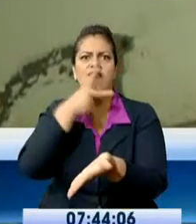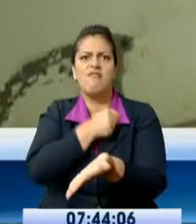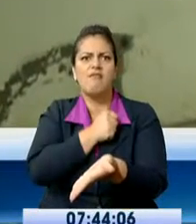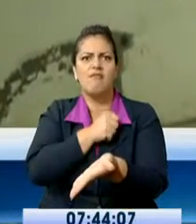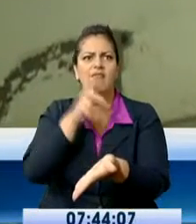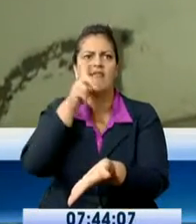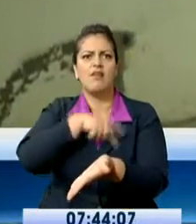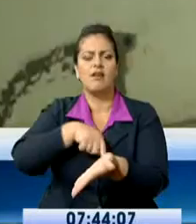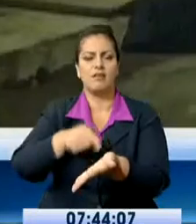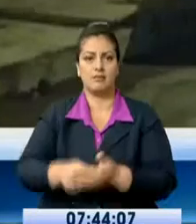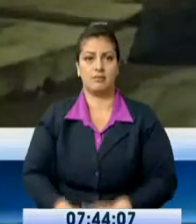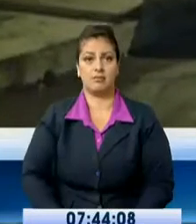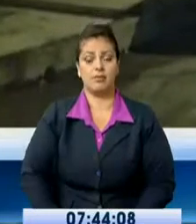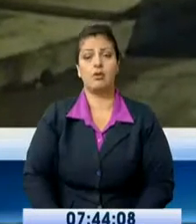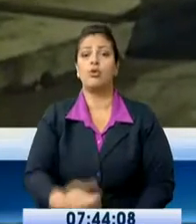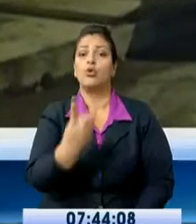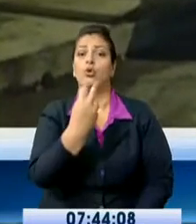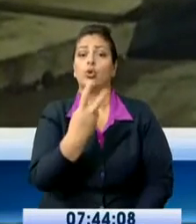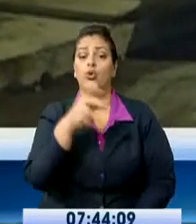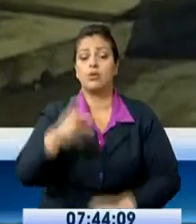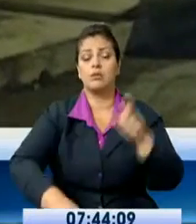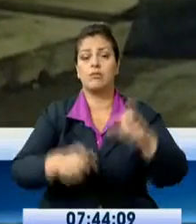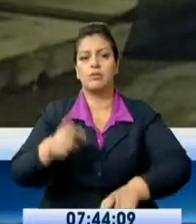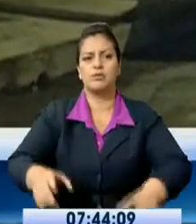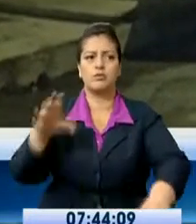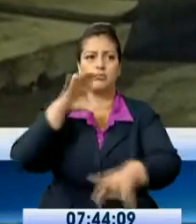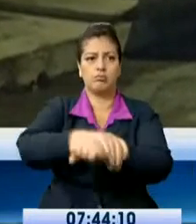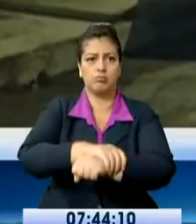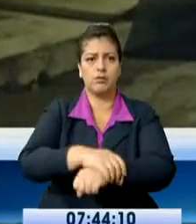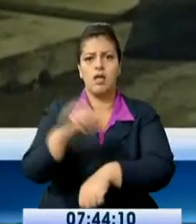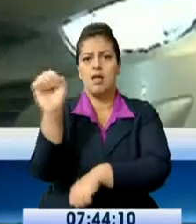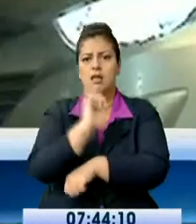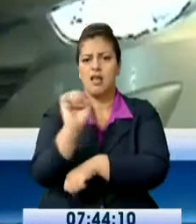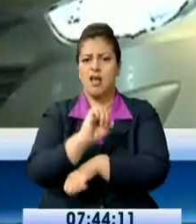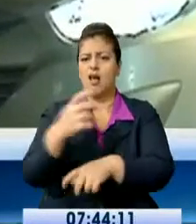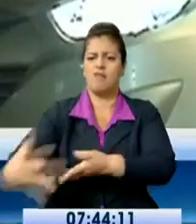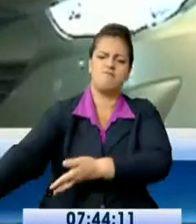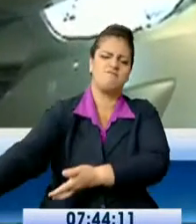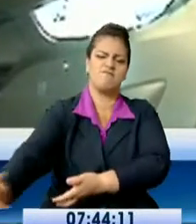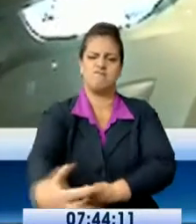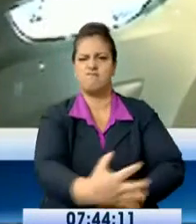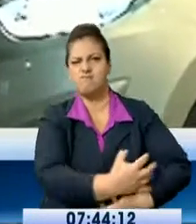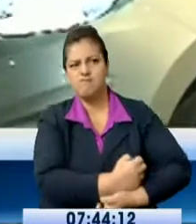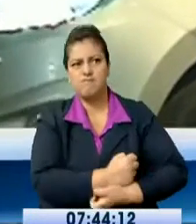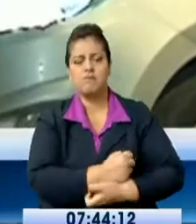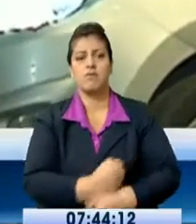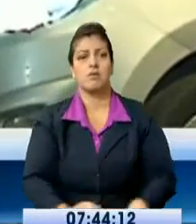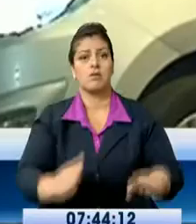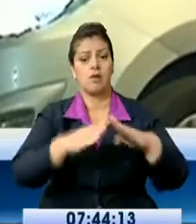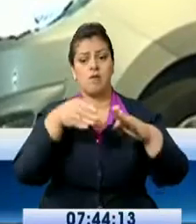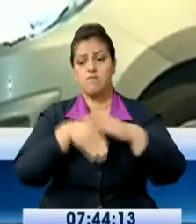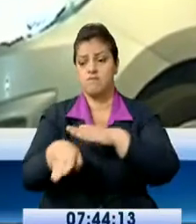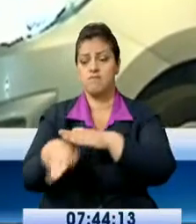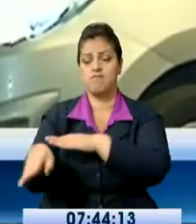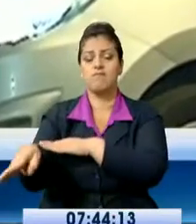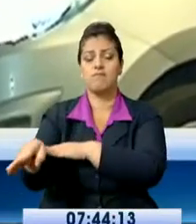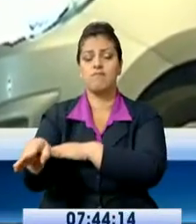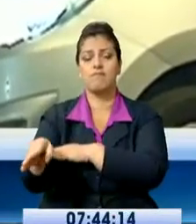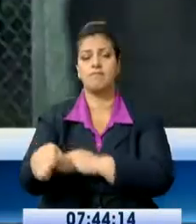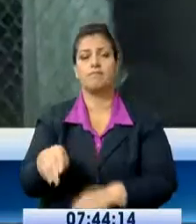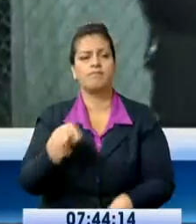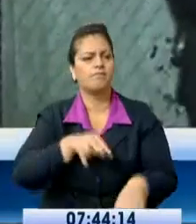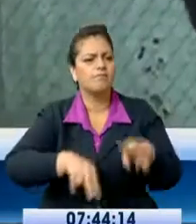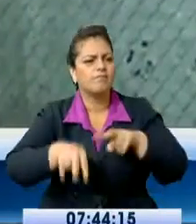de personas detenidas, vehículos incautados, así como allanamientos realizados en diferentes puntos del Distrito Metropolitano de